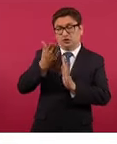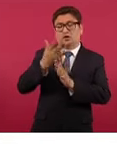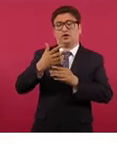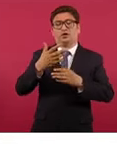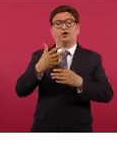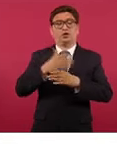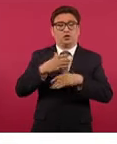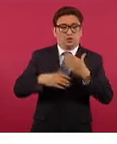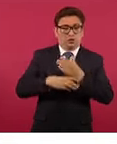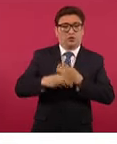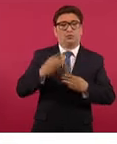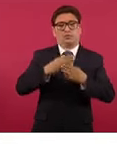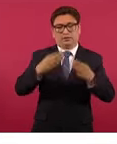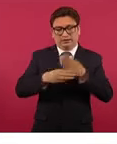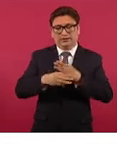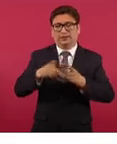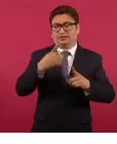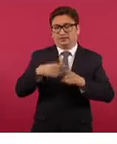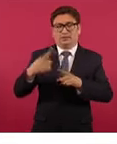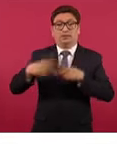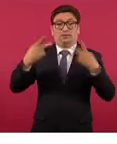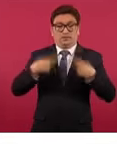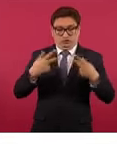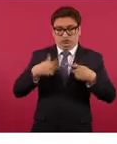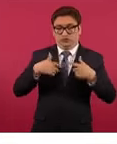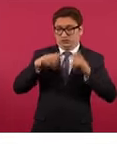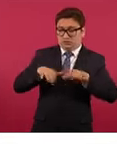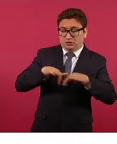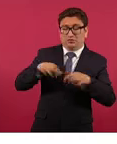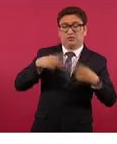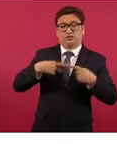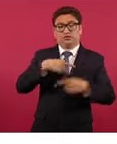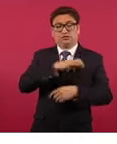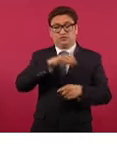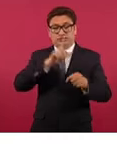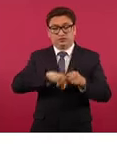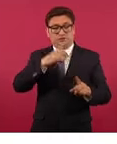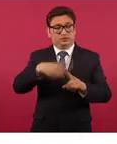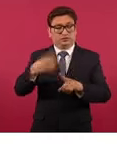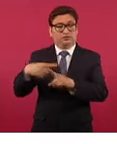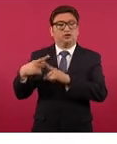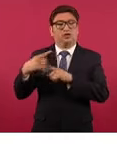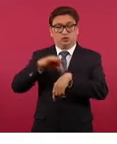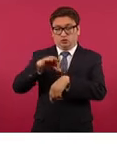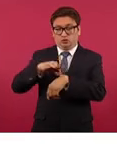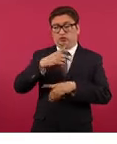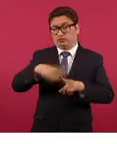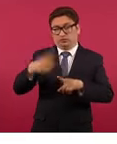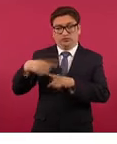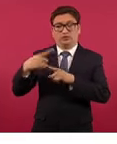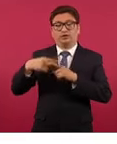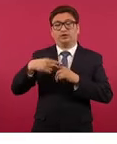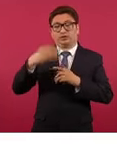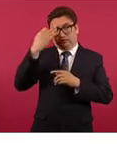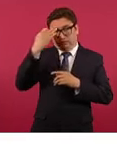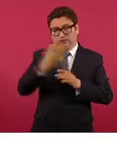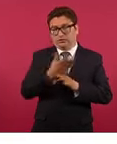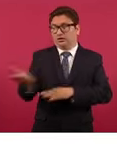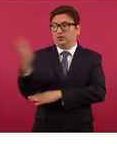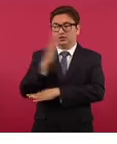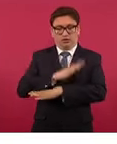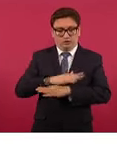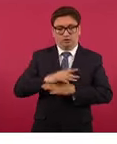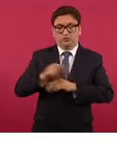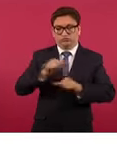le hace falta muchísimo personal médicos especialistas y cobertura en todos los turnos a partir de